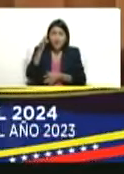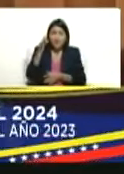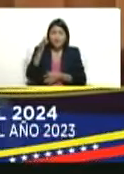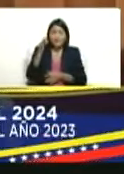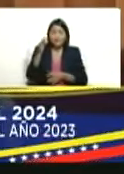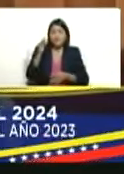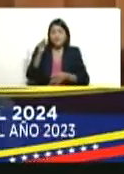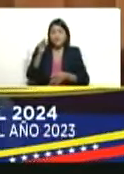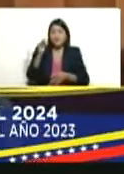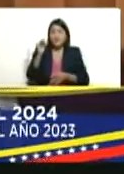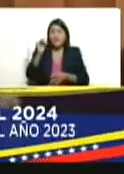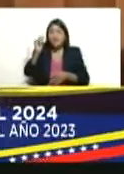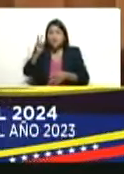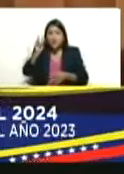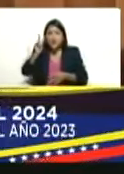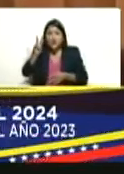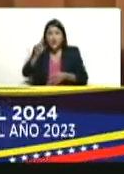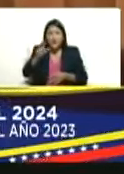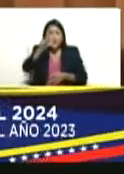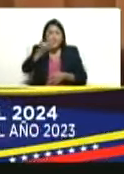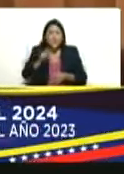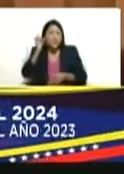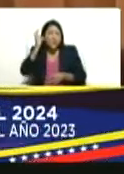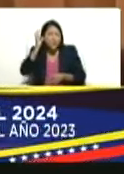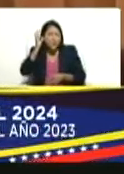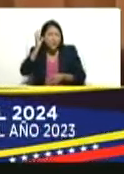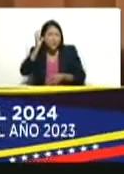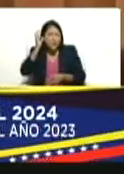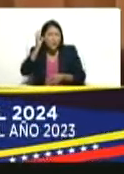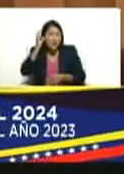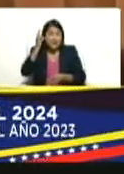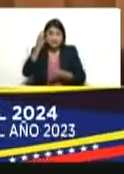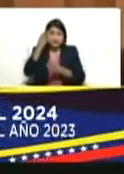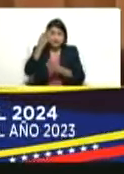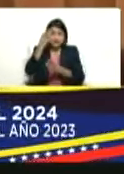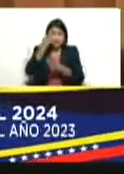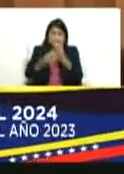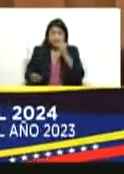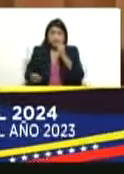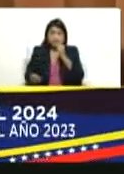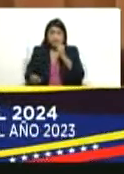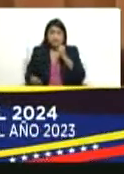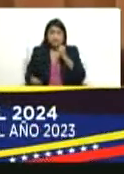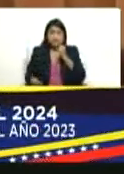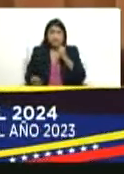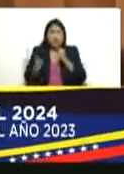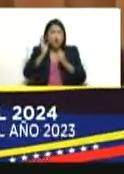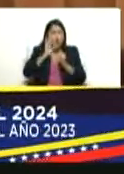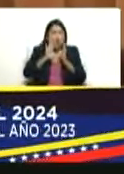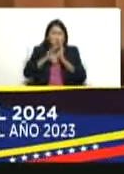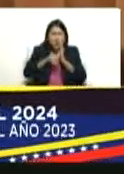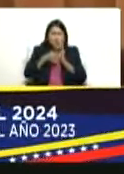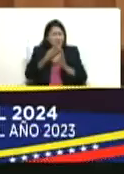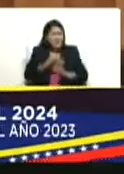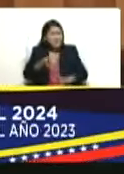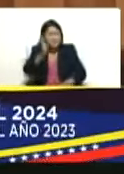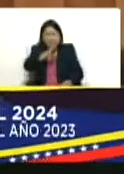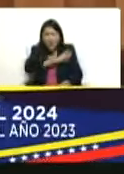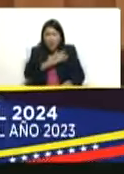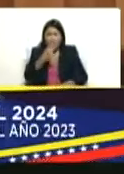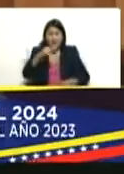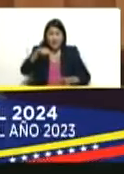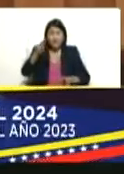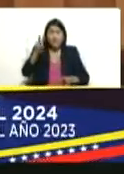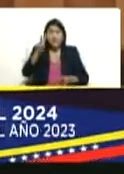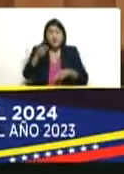de la justicia, con una de las personas lamentablemente más corruptas que jamás haya pasado por el